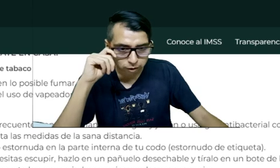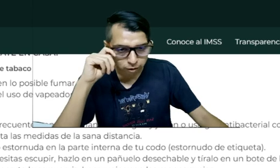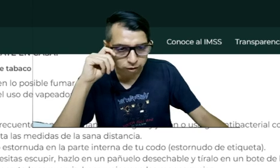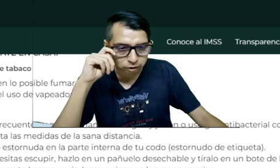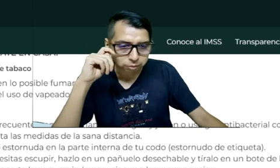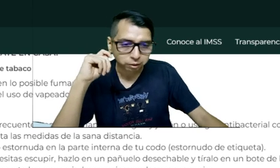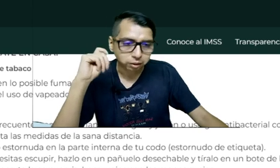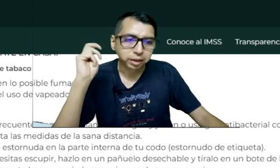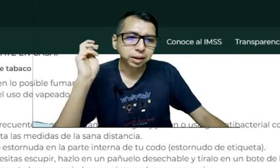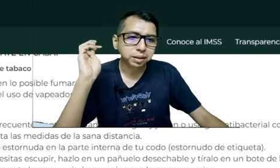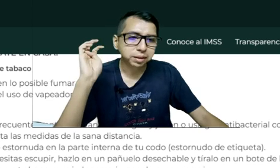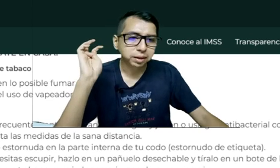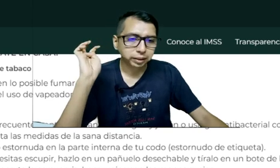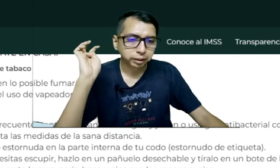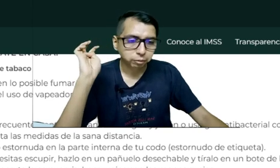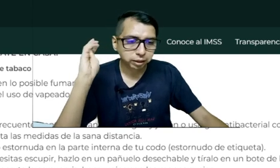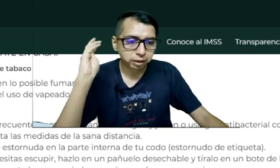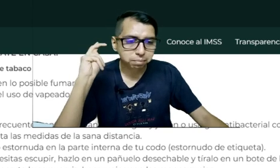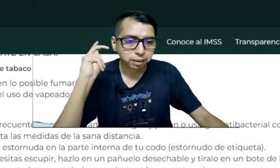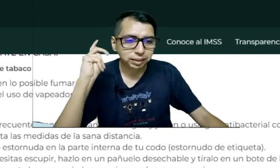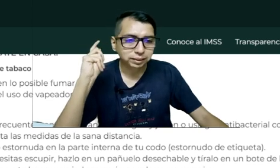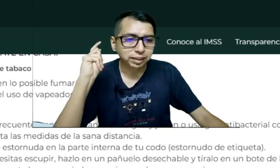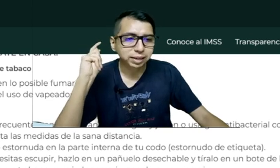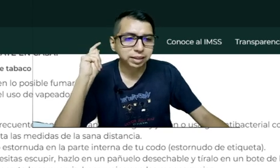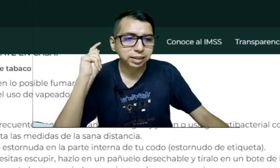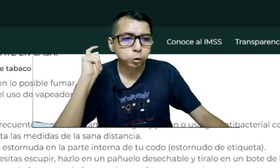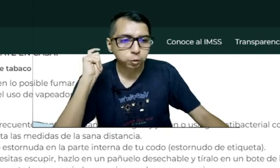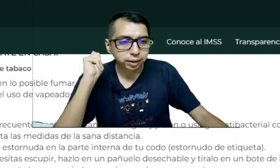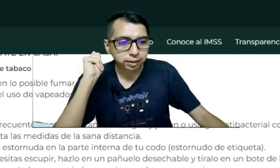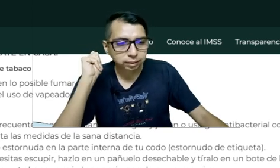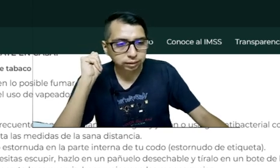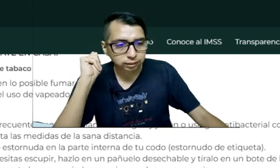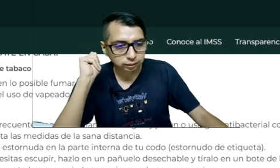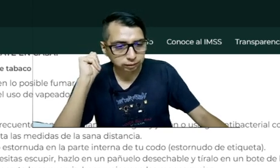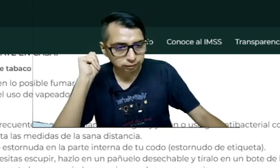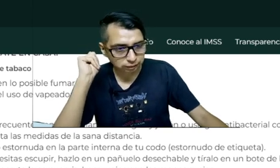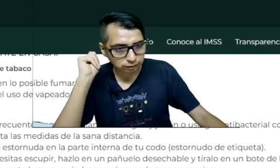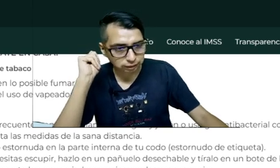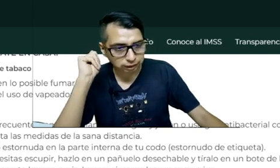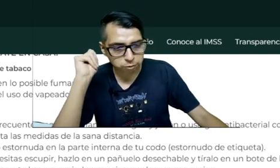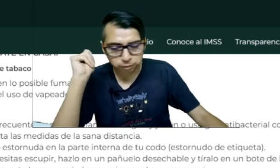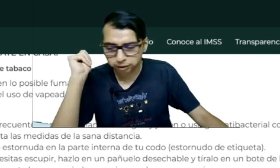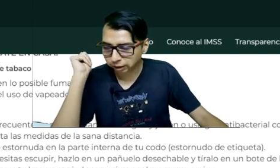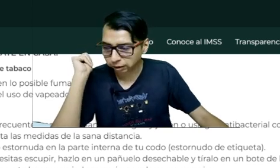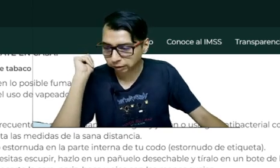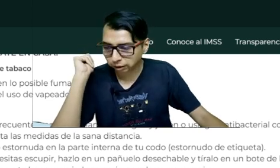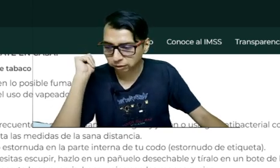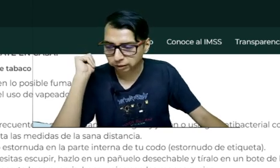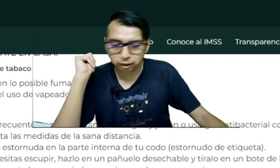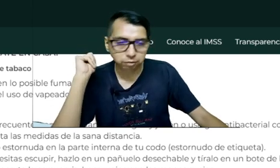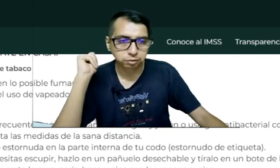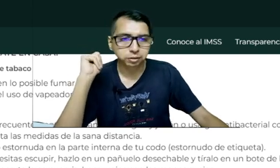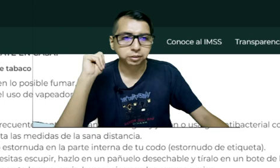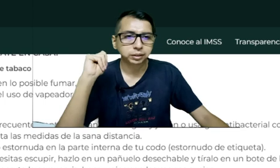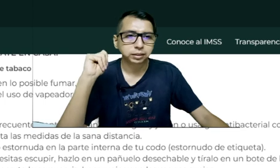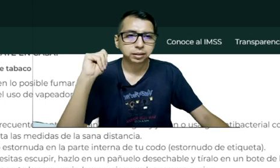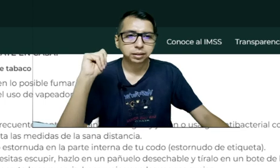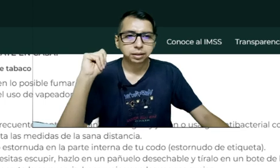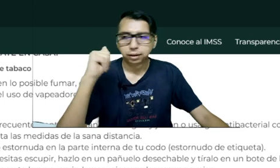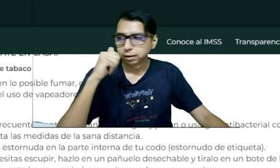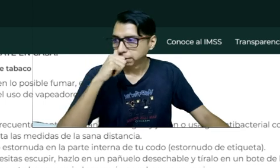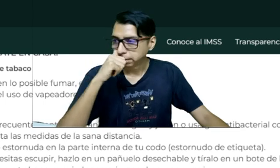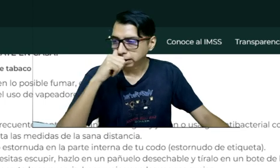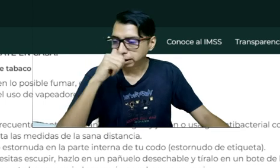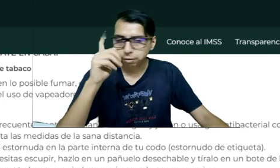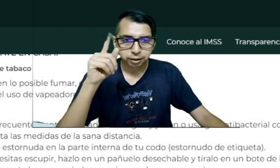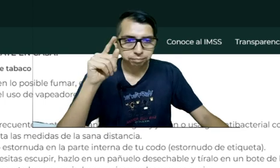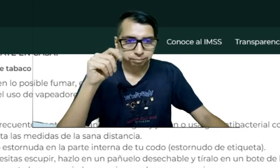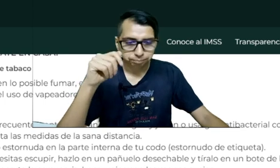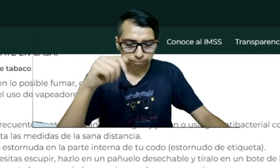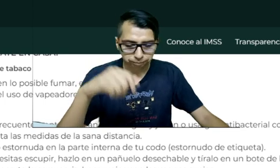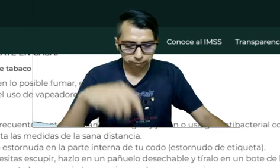tú te conoces mejor que nadie ante cualquier malestar inusual en los pianos dan los teléfonos